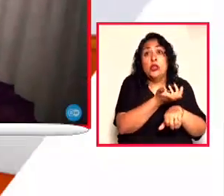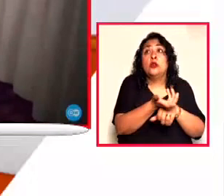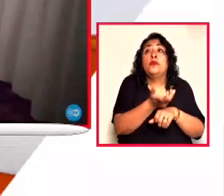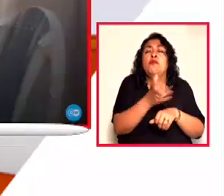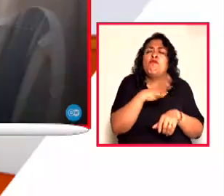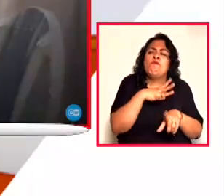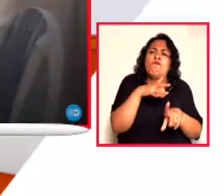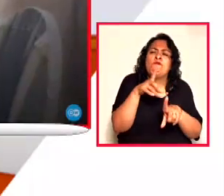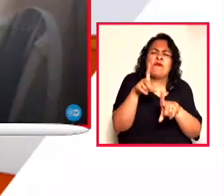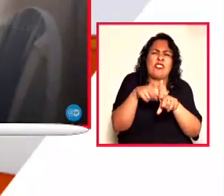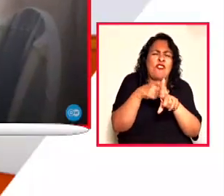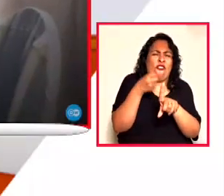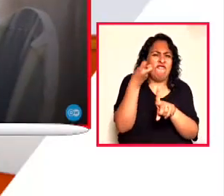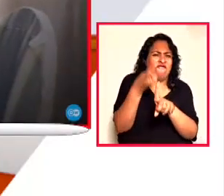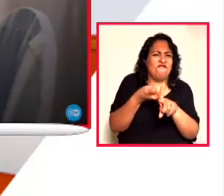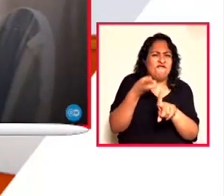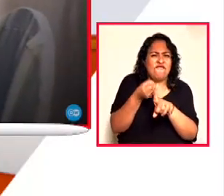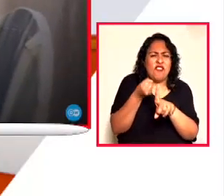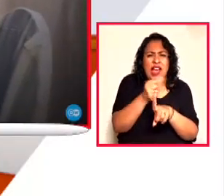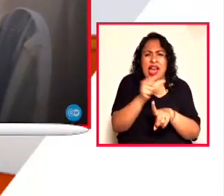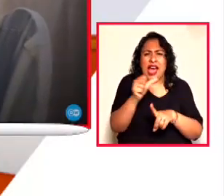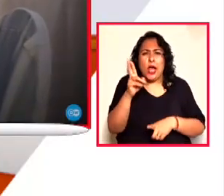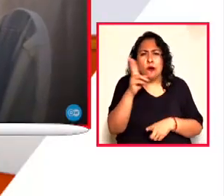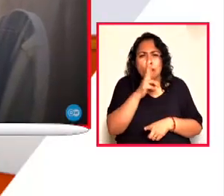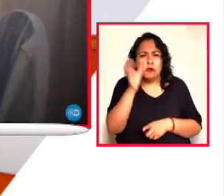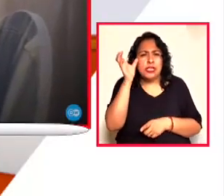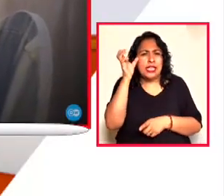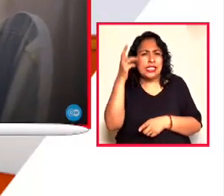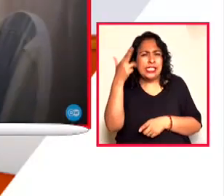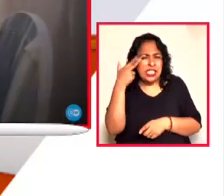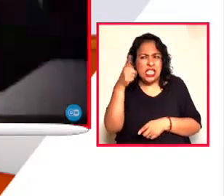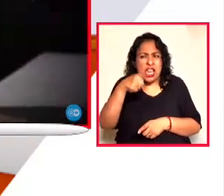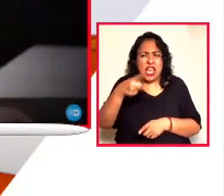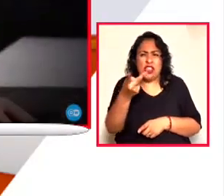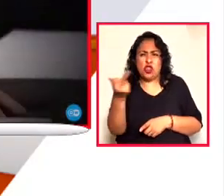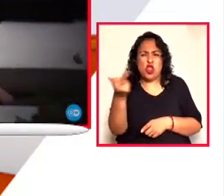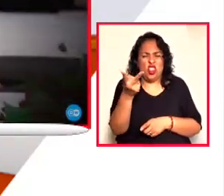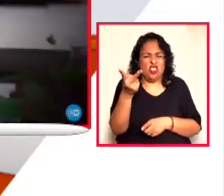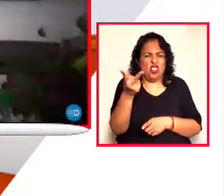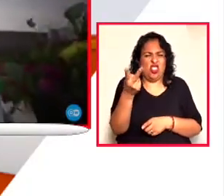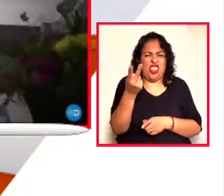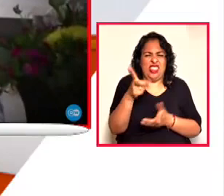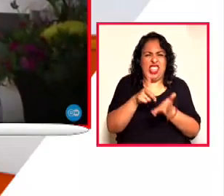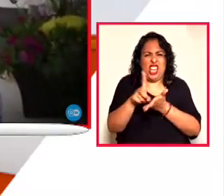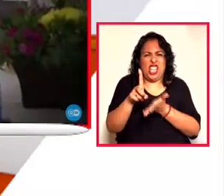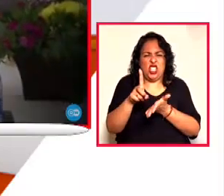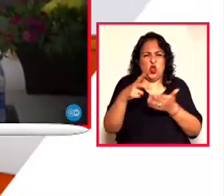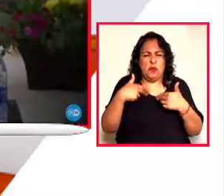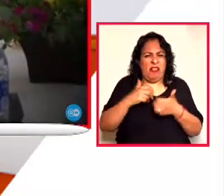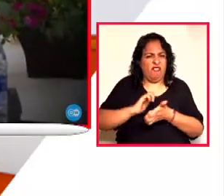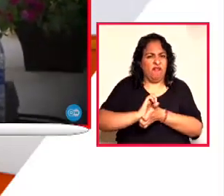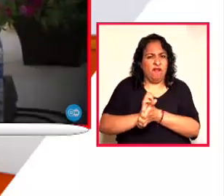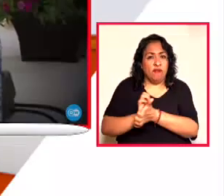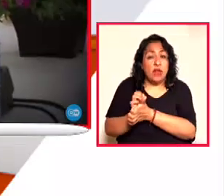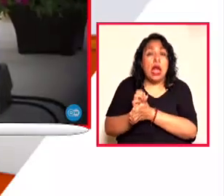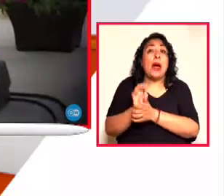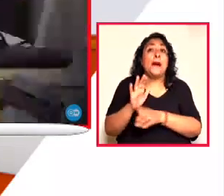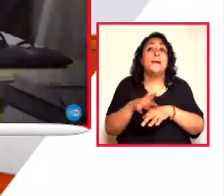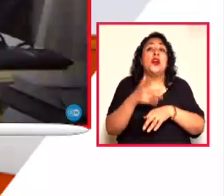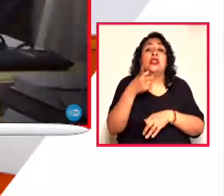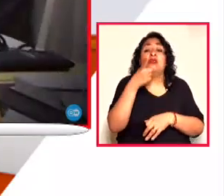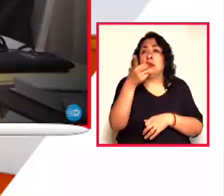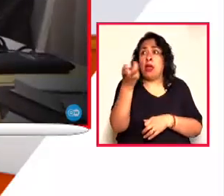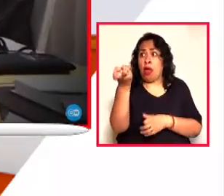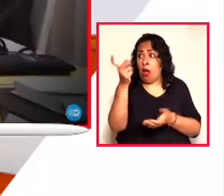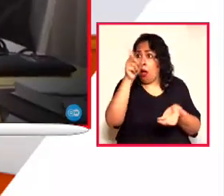crítica feroz a Rusia y a China como violadores de derechos humanos, razón por la cual señala que no deberían estar